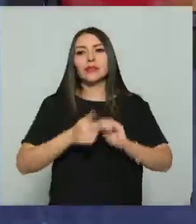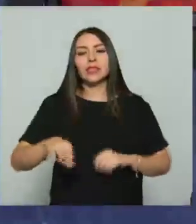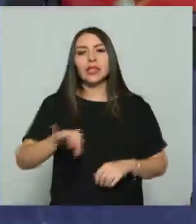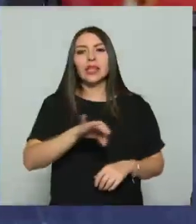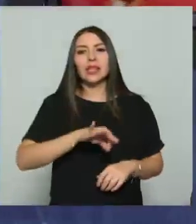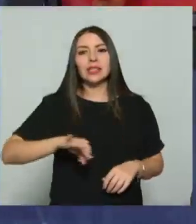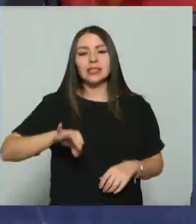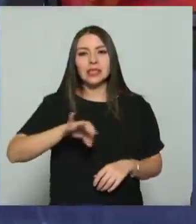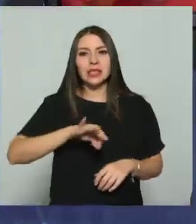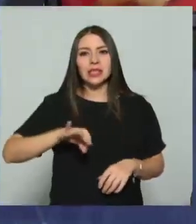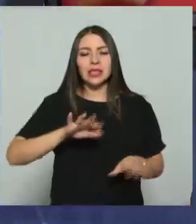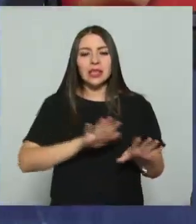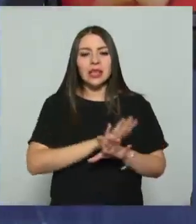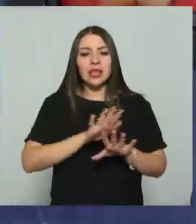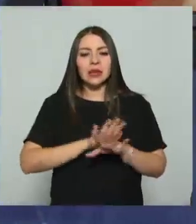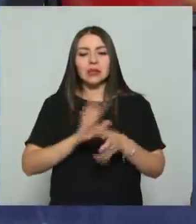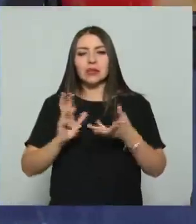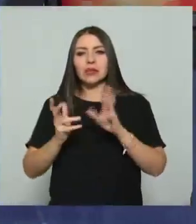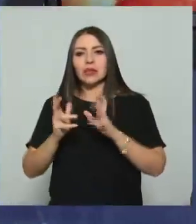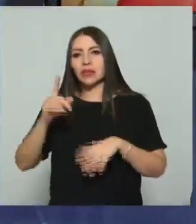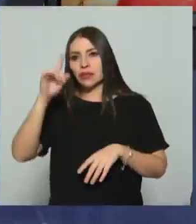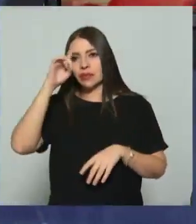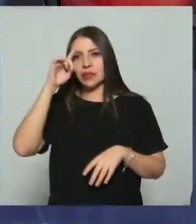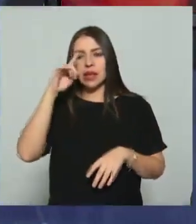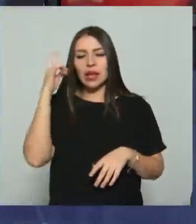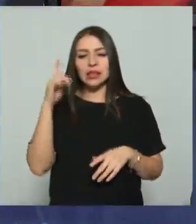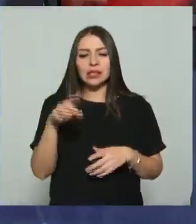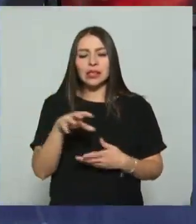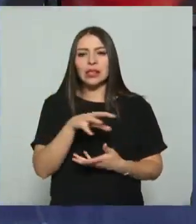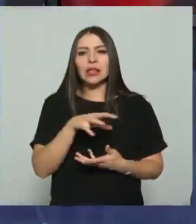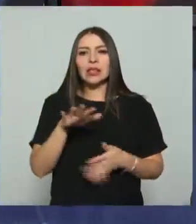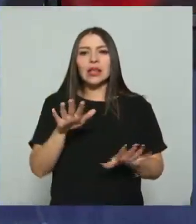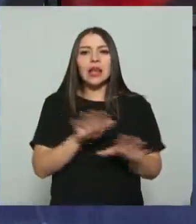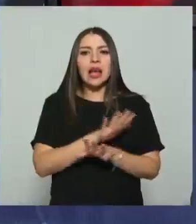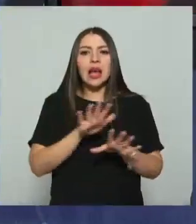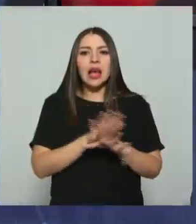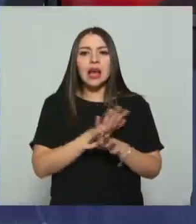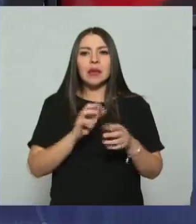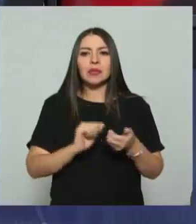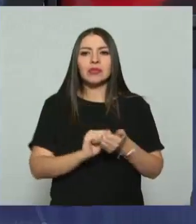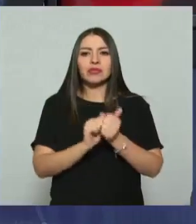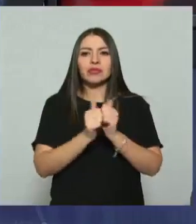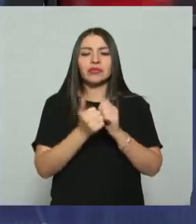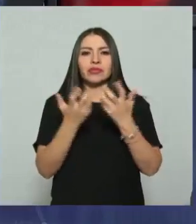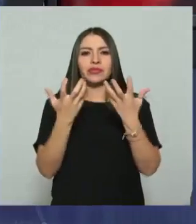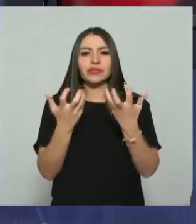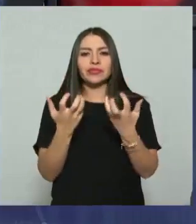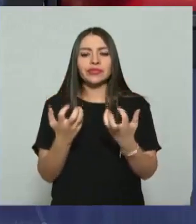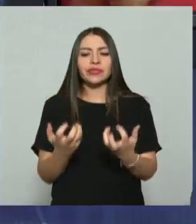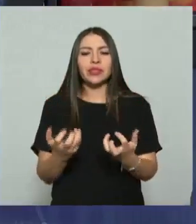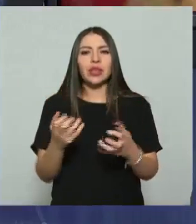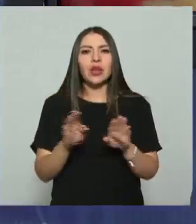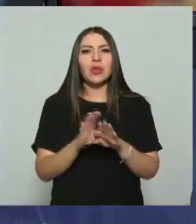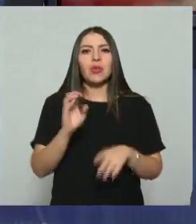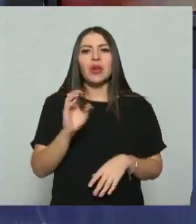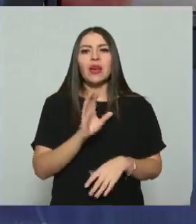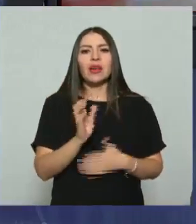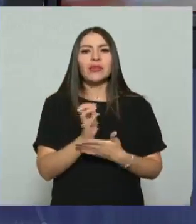muy volátiles, su composición es muy frágil, entonces cambian de composición, se vuelven oxidantes, o sea, es decir,